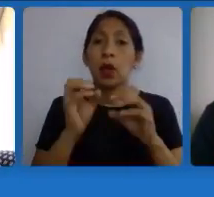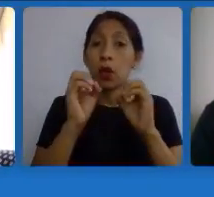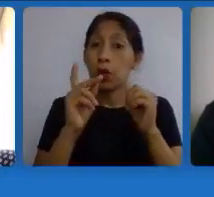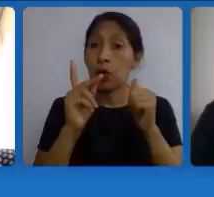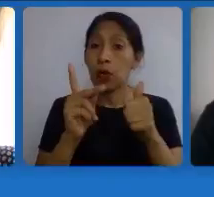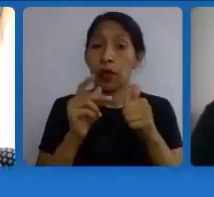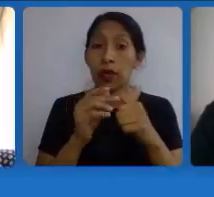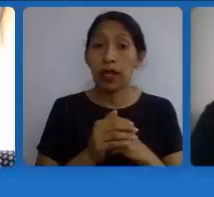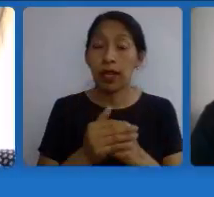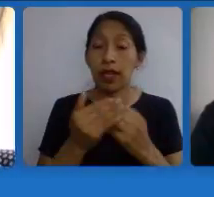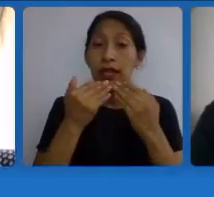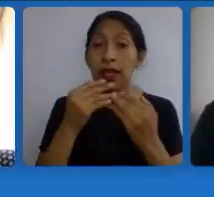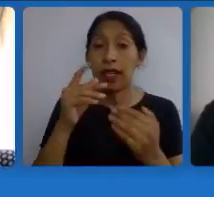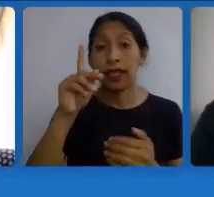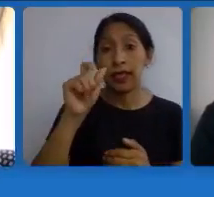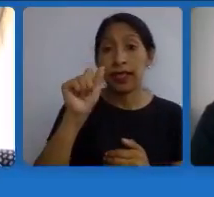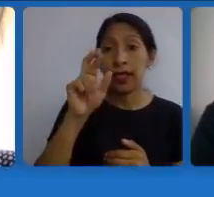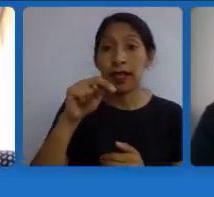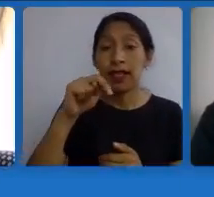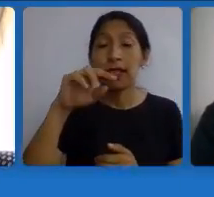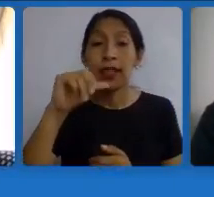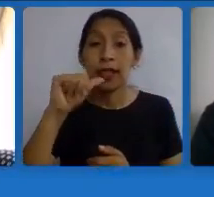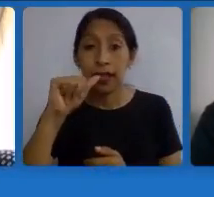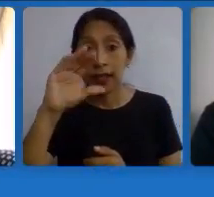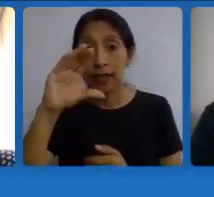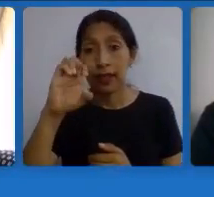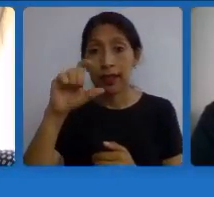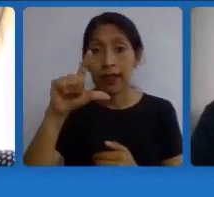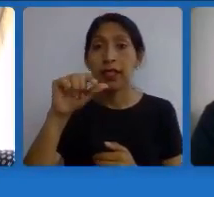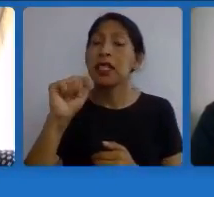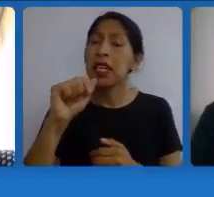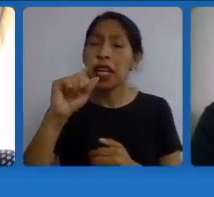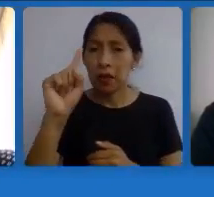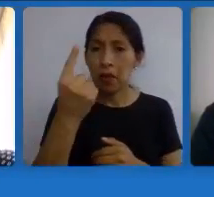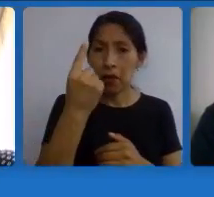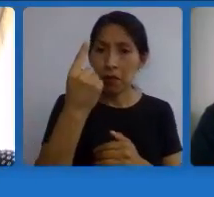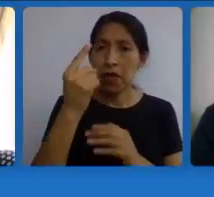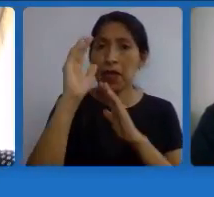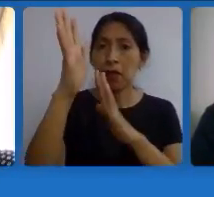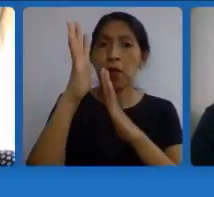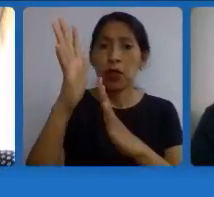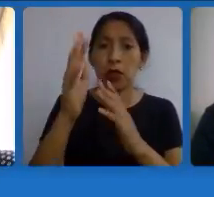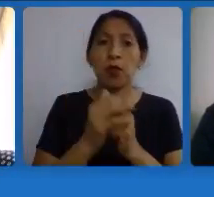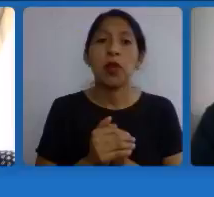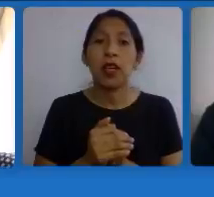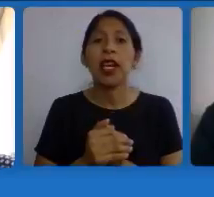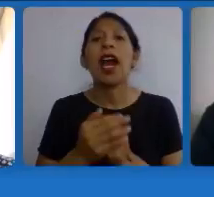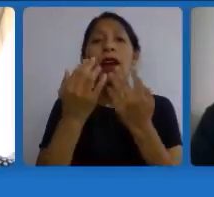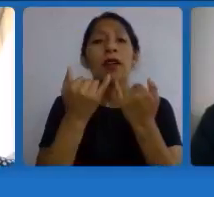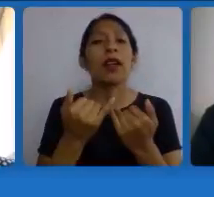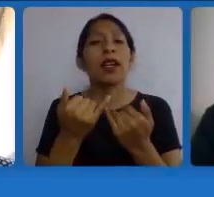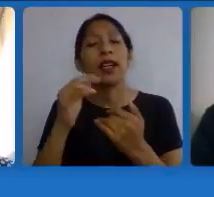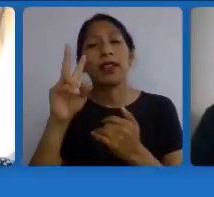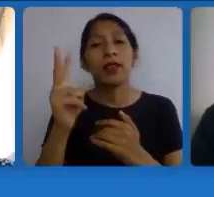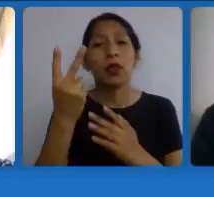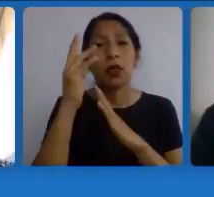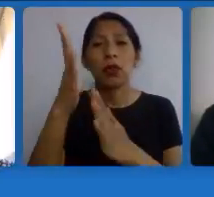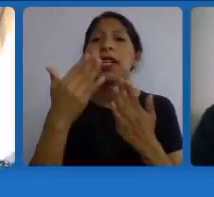les doy las gracias a Karina y a Cecilia por la presentación en nuestro primer bloque. Y ahora pasaremos al segundo bloque. Muchas gracias,